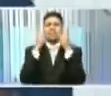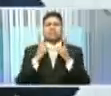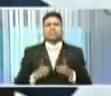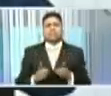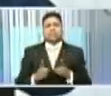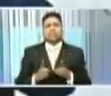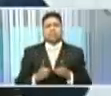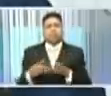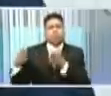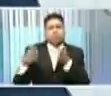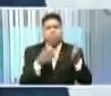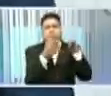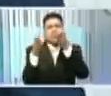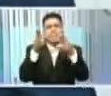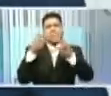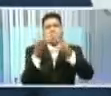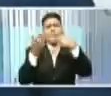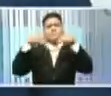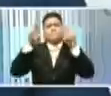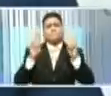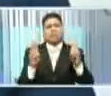transitar el camino de la paz.